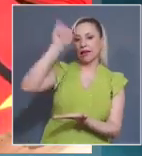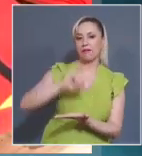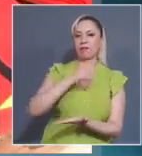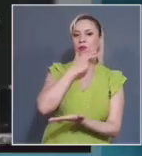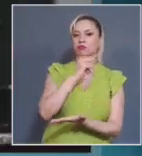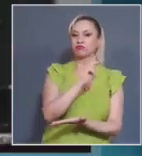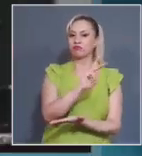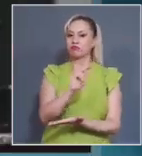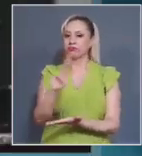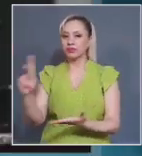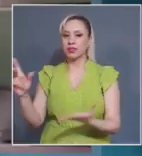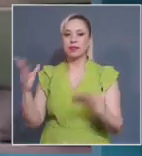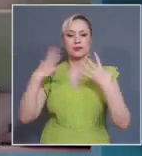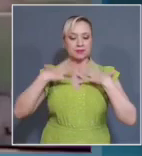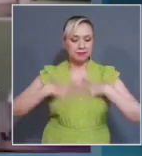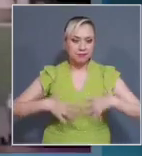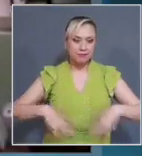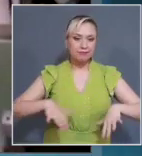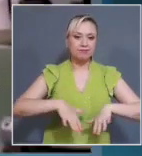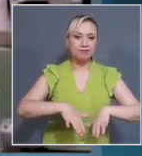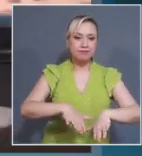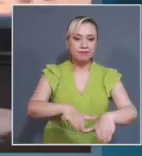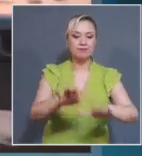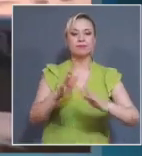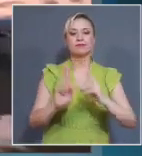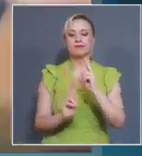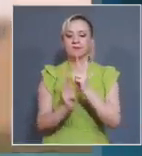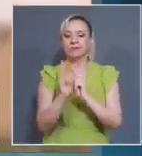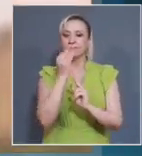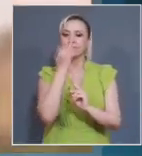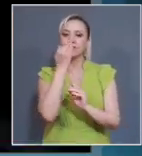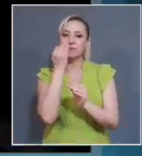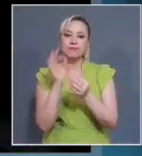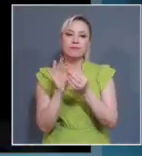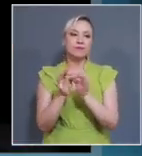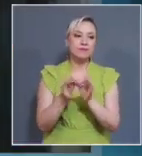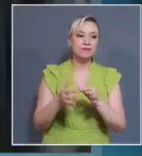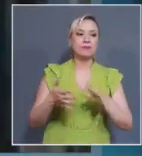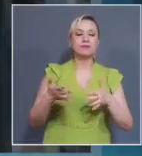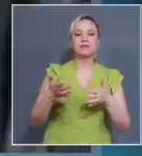horticultura. En México, las mujeres que trabajan en las manufacturas ganan